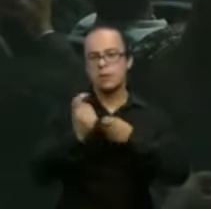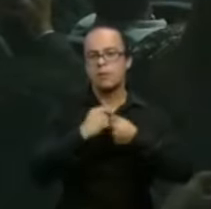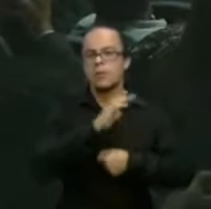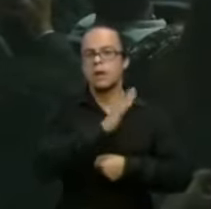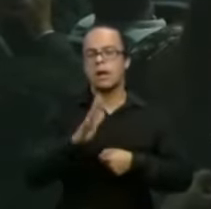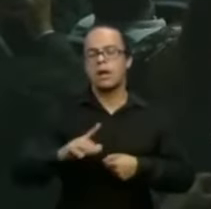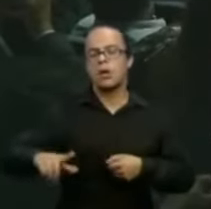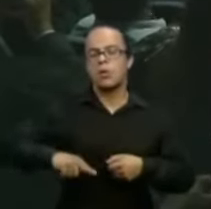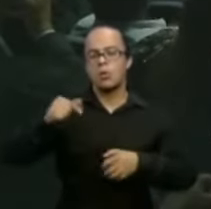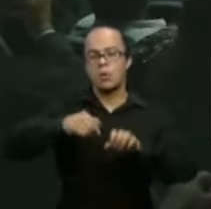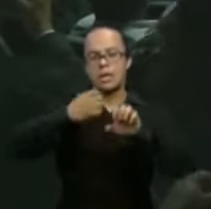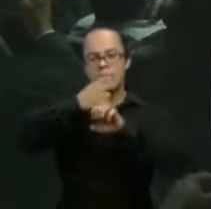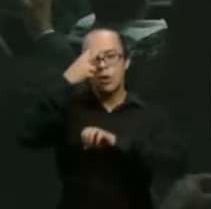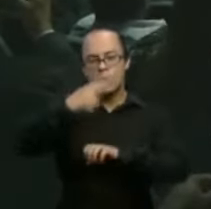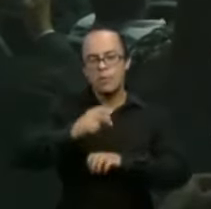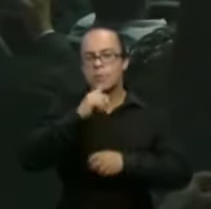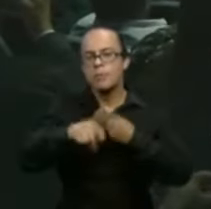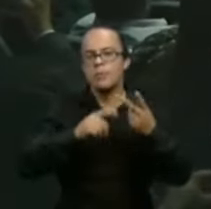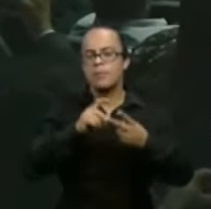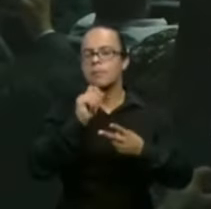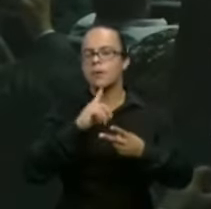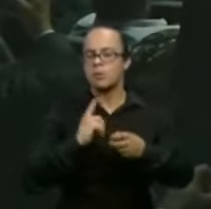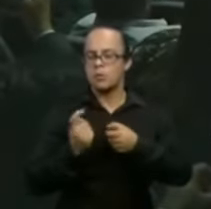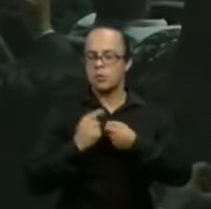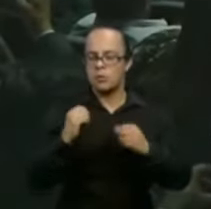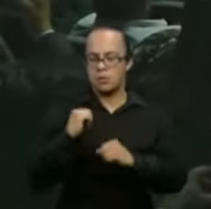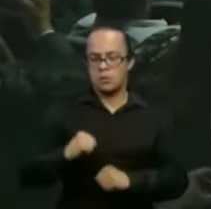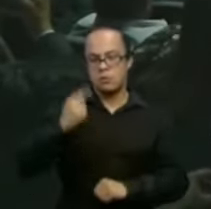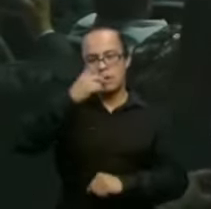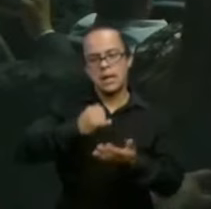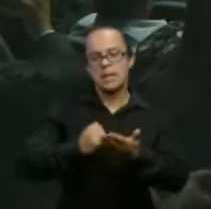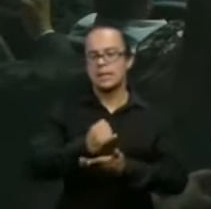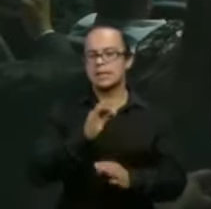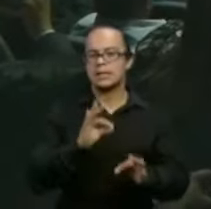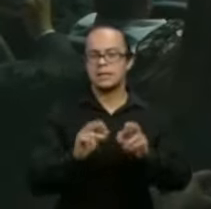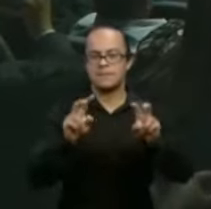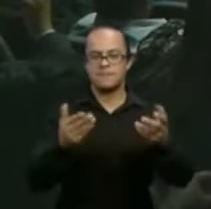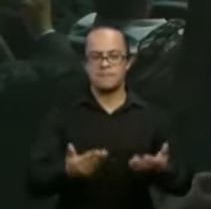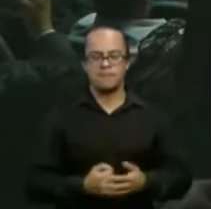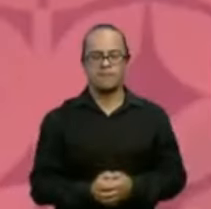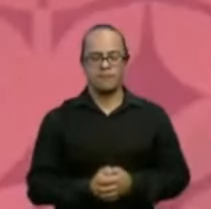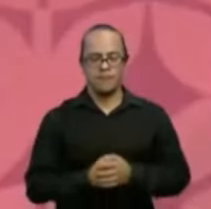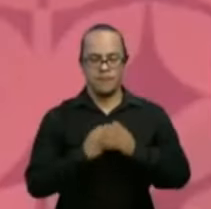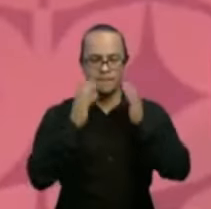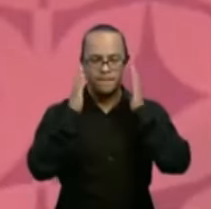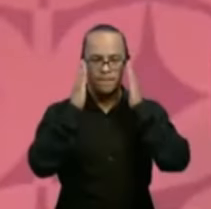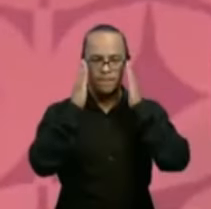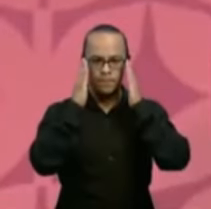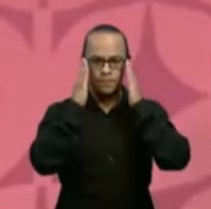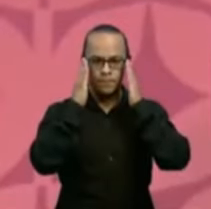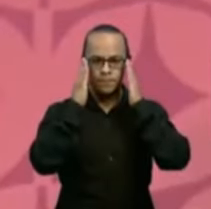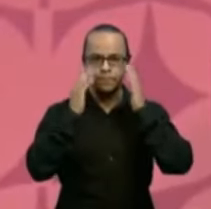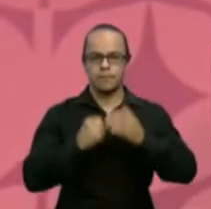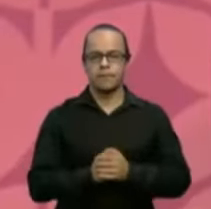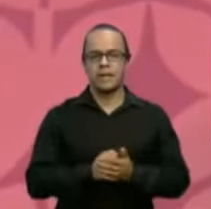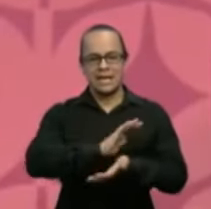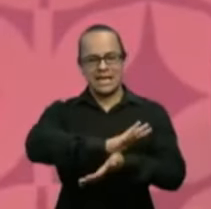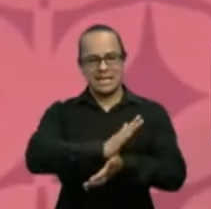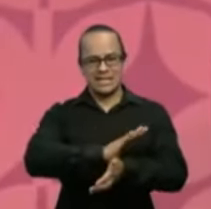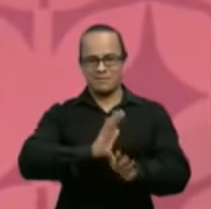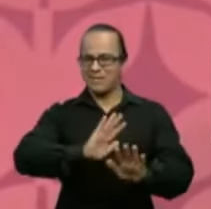pública del Estado, así como en los cargos en toma de decisiones. Estamos en contra de cualquier tipo de